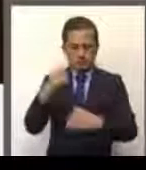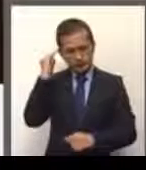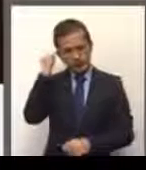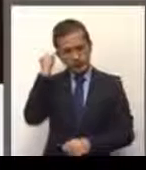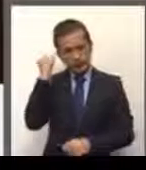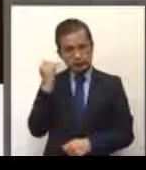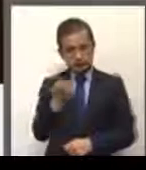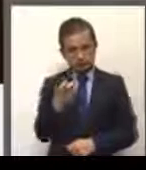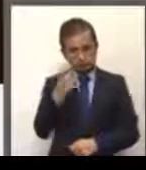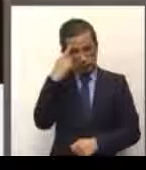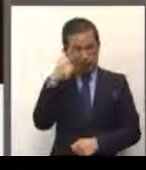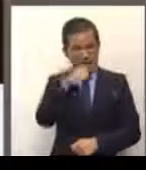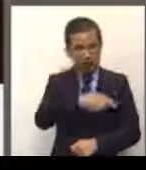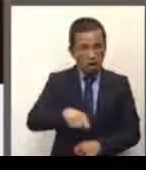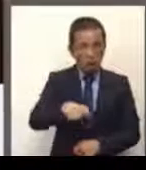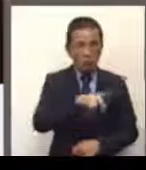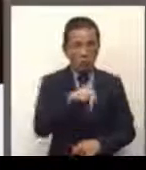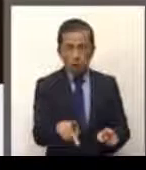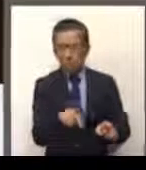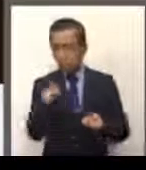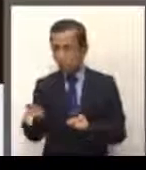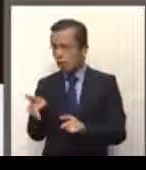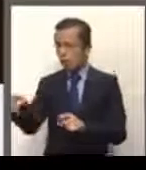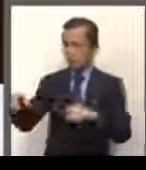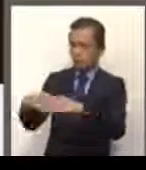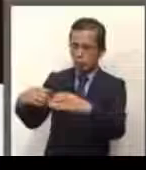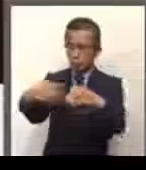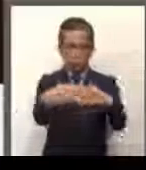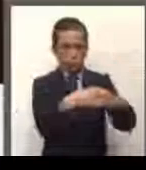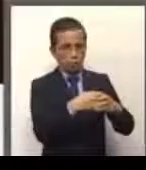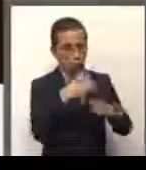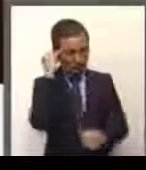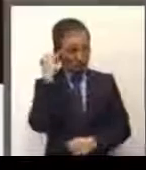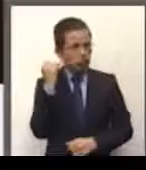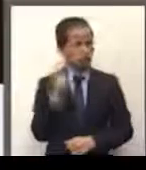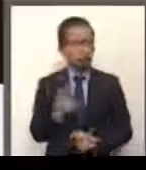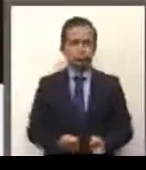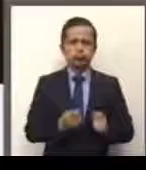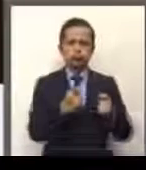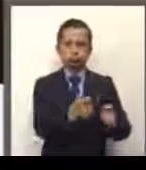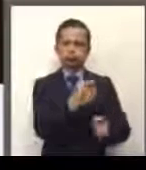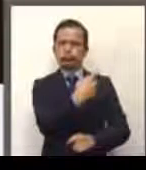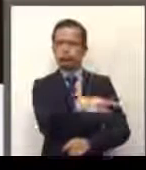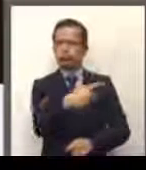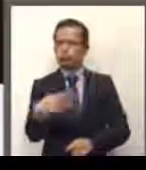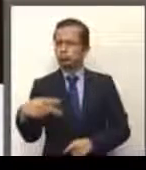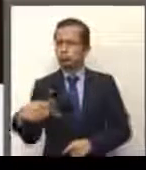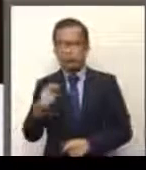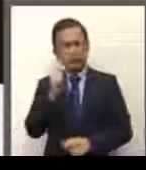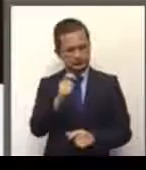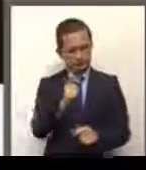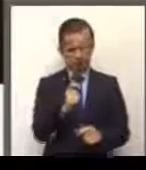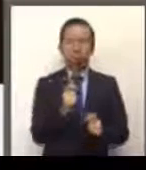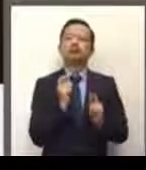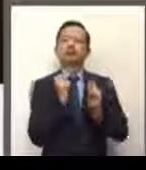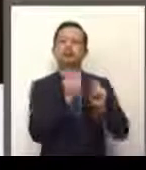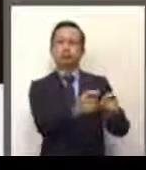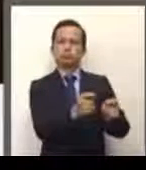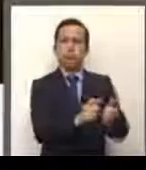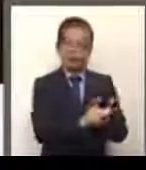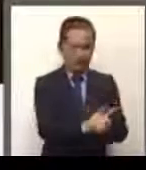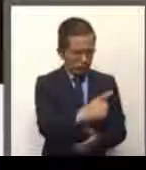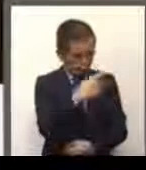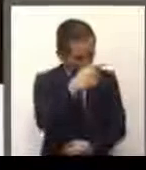indígenas, para que los pueblos y comunidades indígenas seamos reconocidos como sujetos de derecho. Es hora